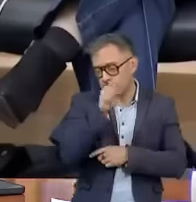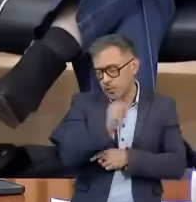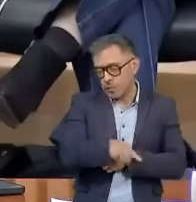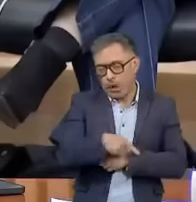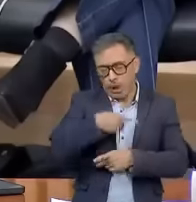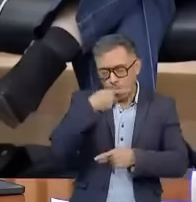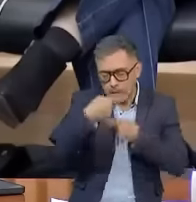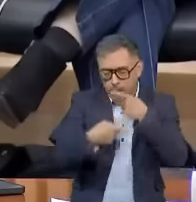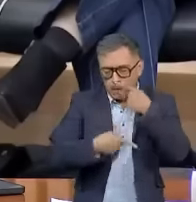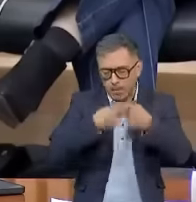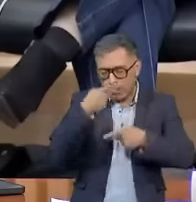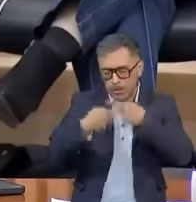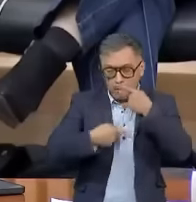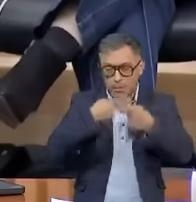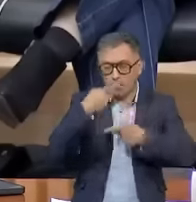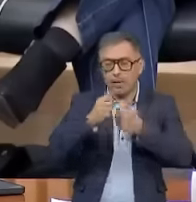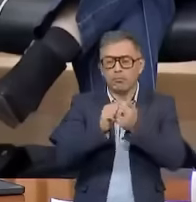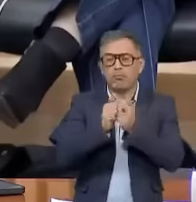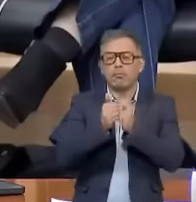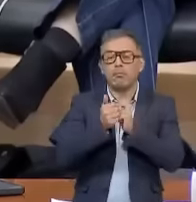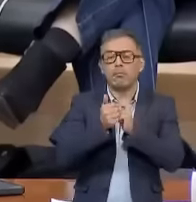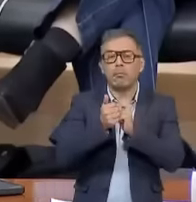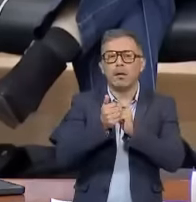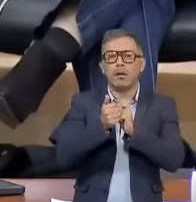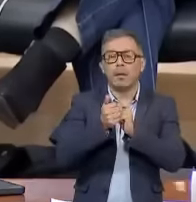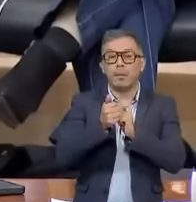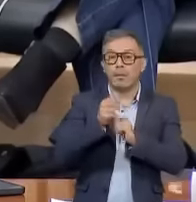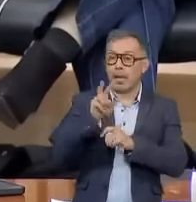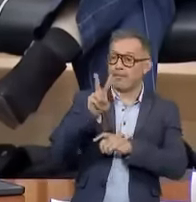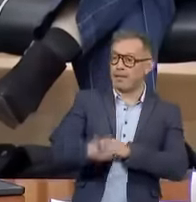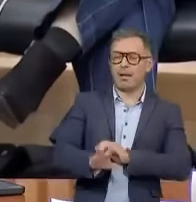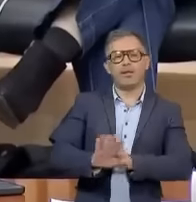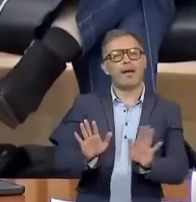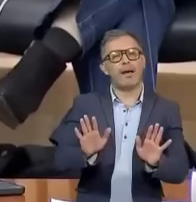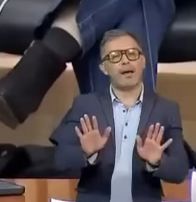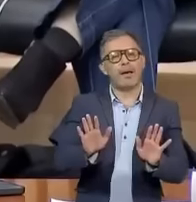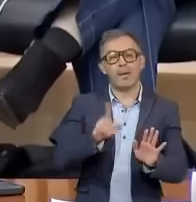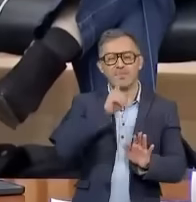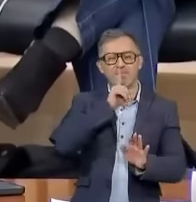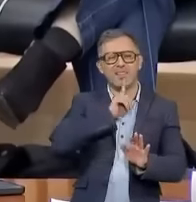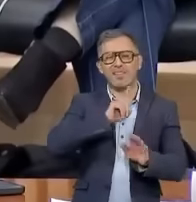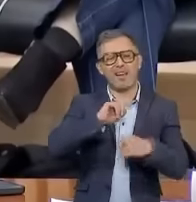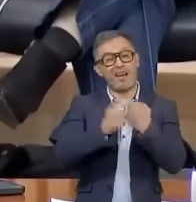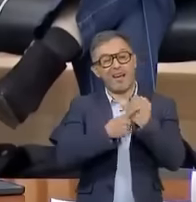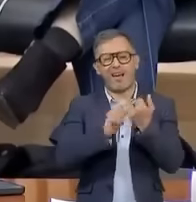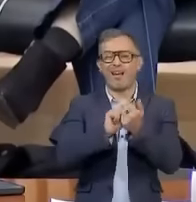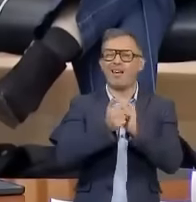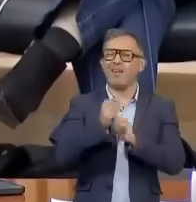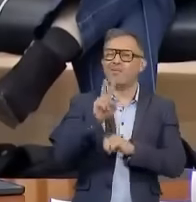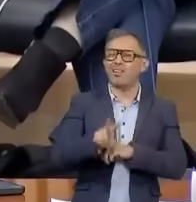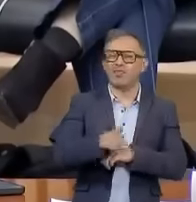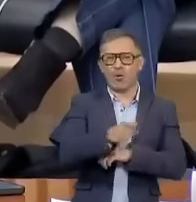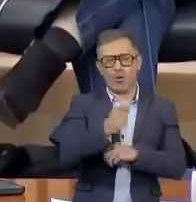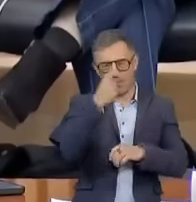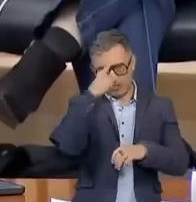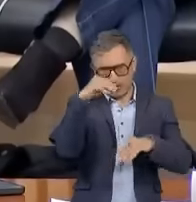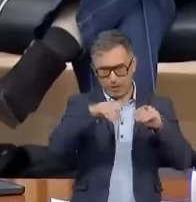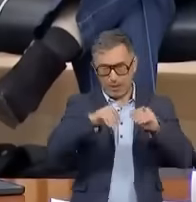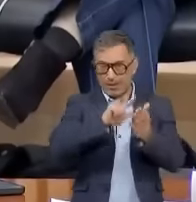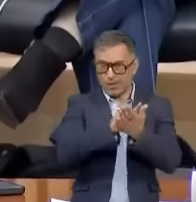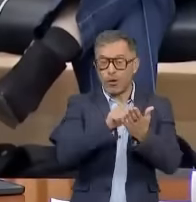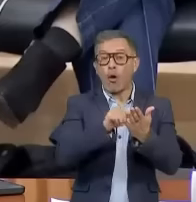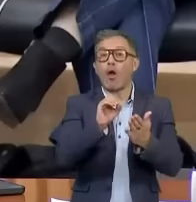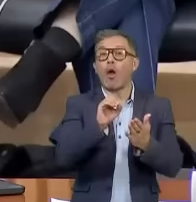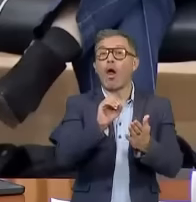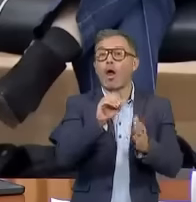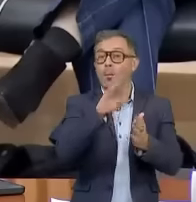convertir en verdad o su interpretación se va a convertir en una acción jurídica o su reiterada participación